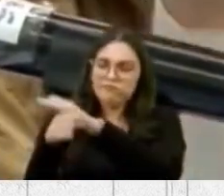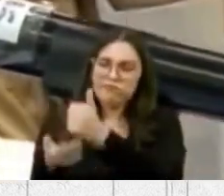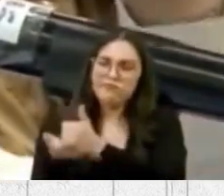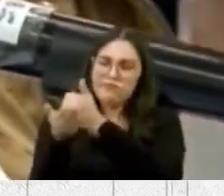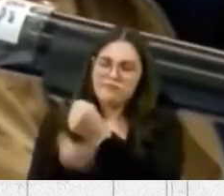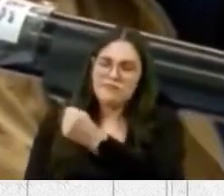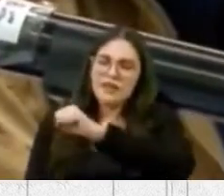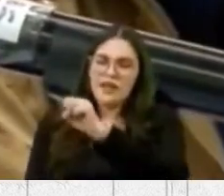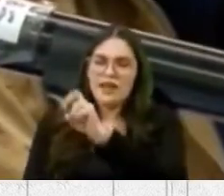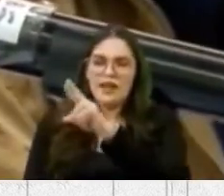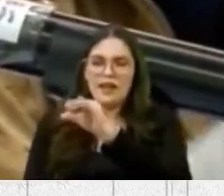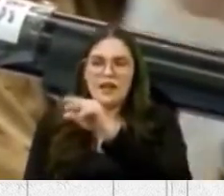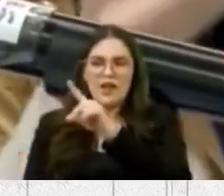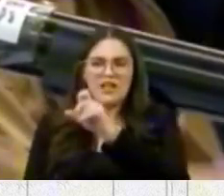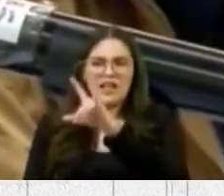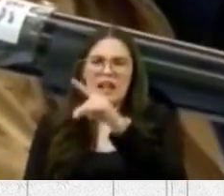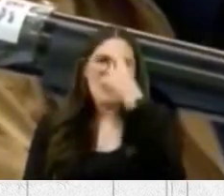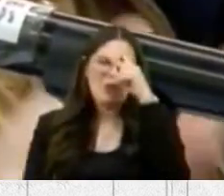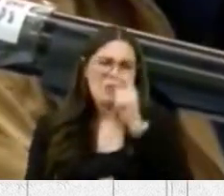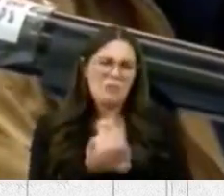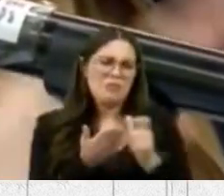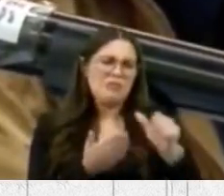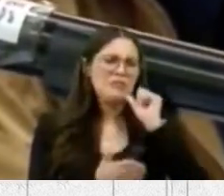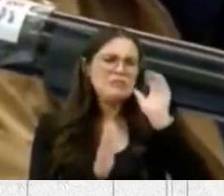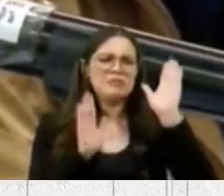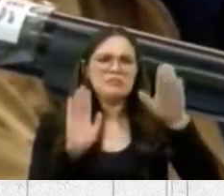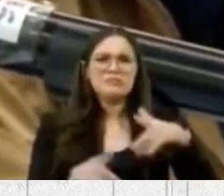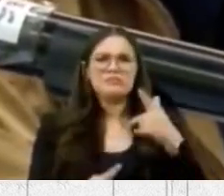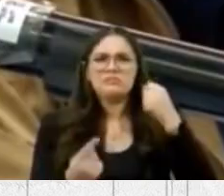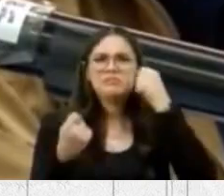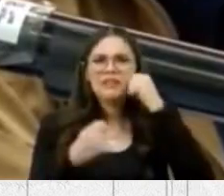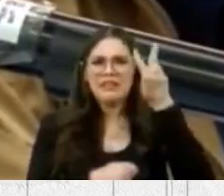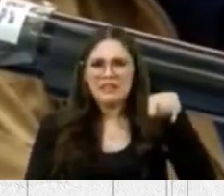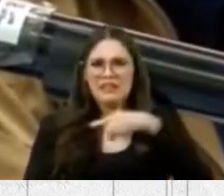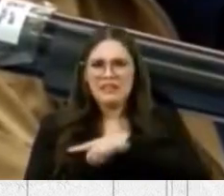Pliego de que no pague lo que le debe a todos los mexicanos.